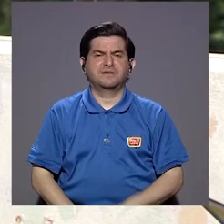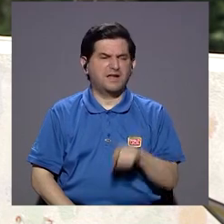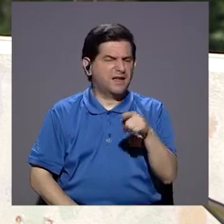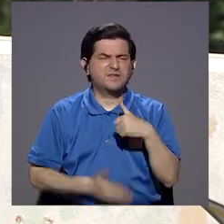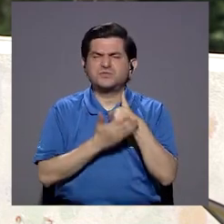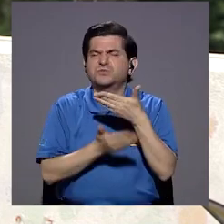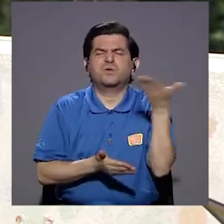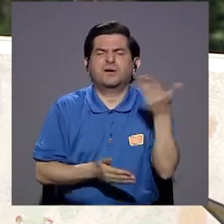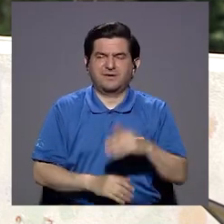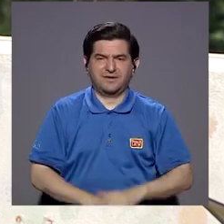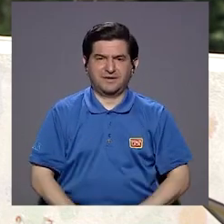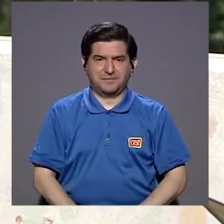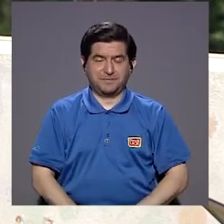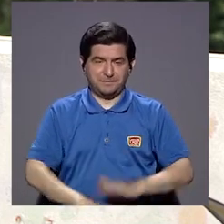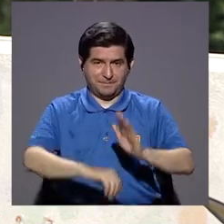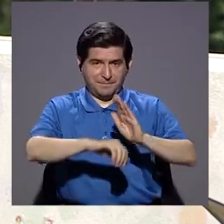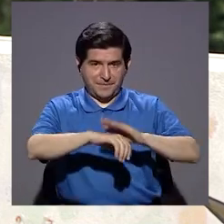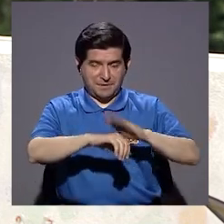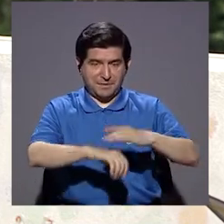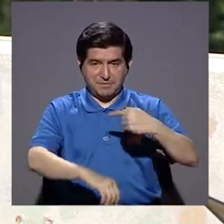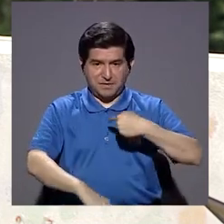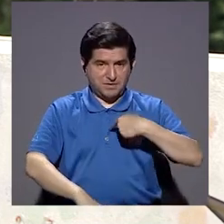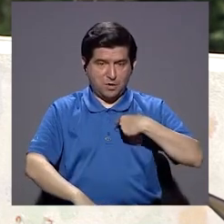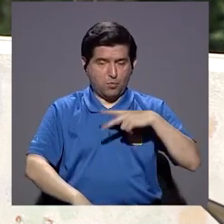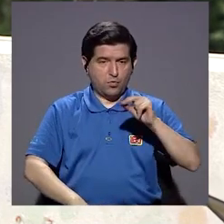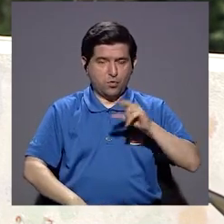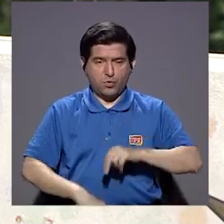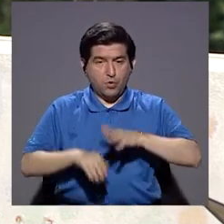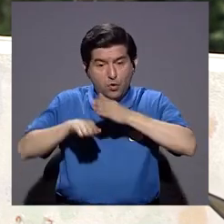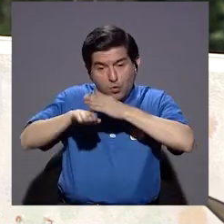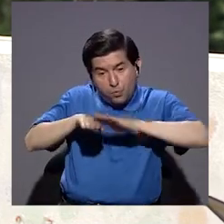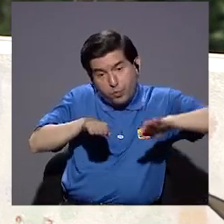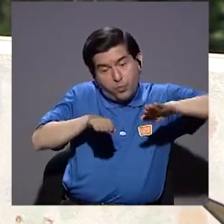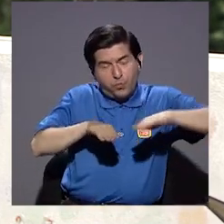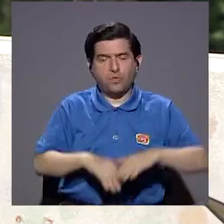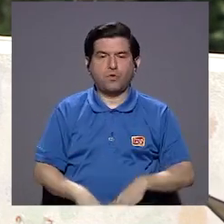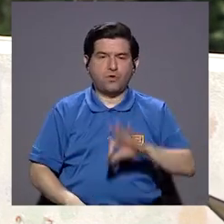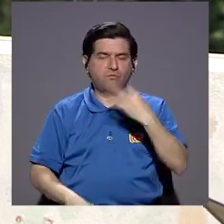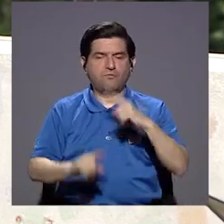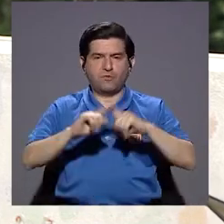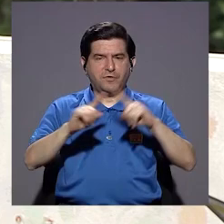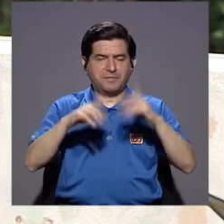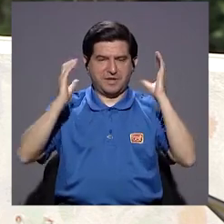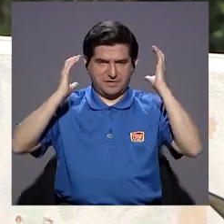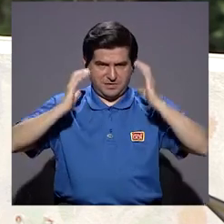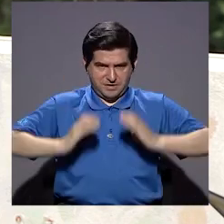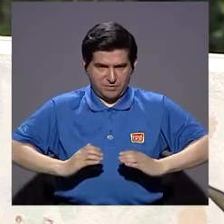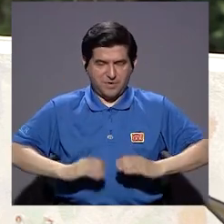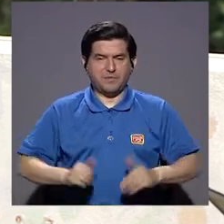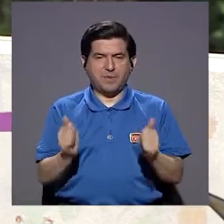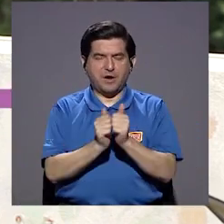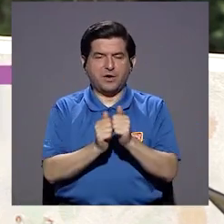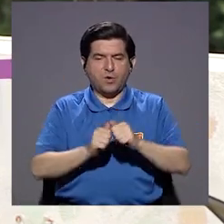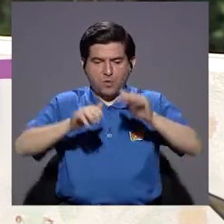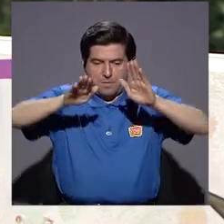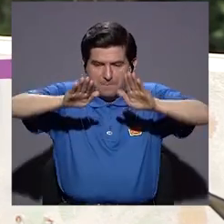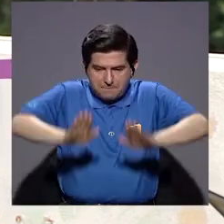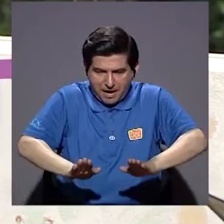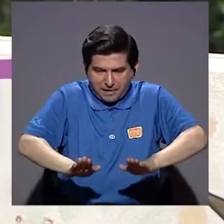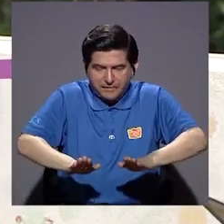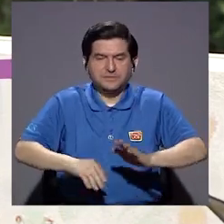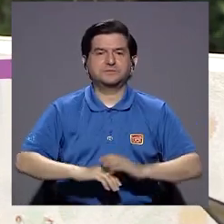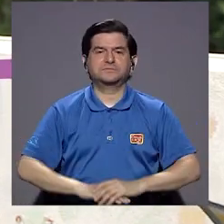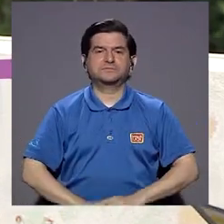qué sirve? Bueno, sirve para uno no resbalarse, porque muchas posturas es con las manos en el piso,